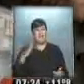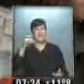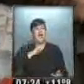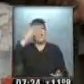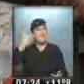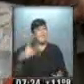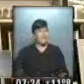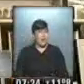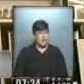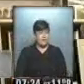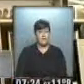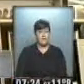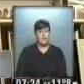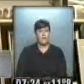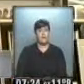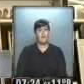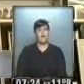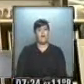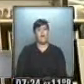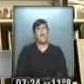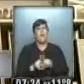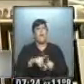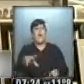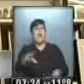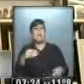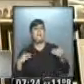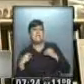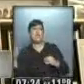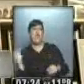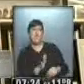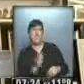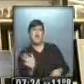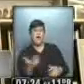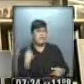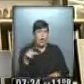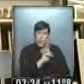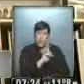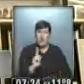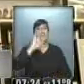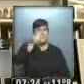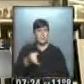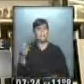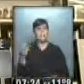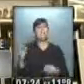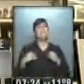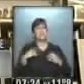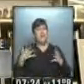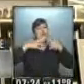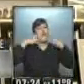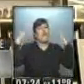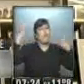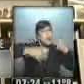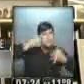modificado. Que nunca un sentimiento de venganza, pero sí de reparación, de justicia, de verdad, de